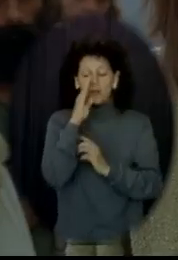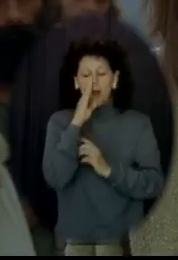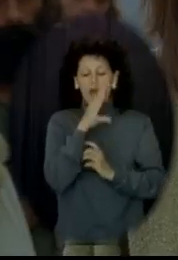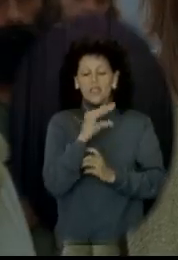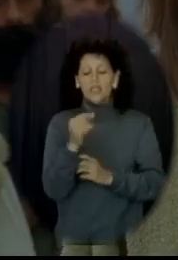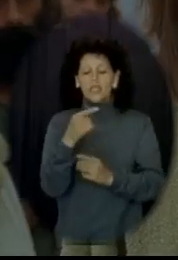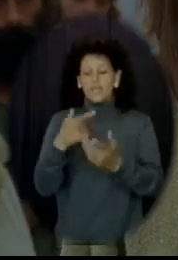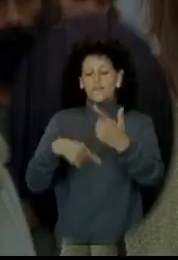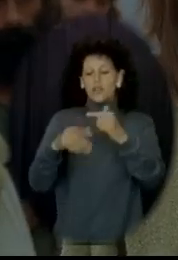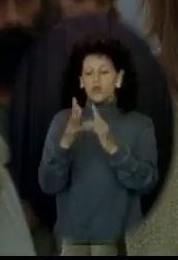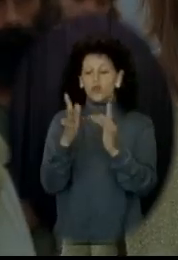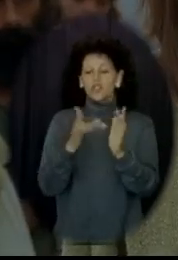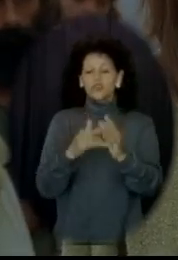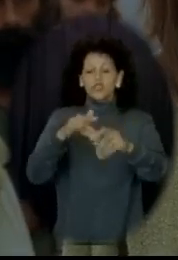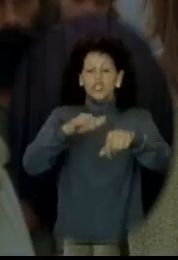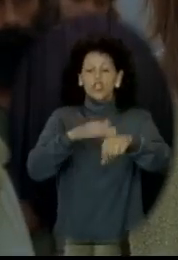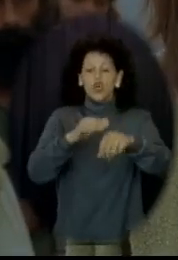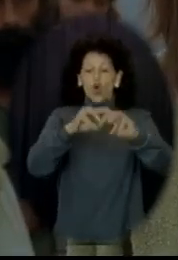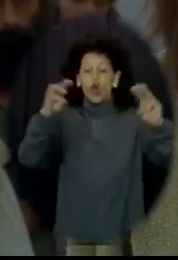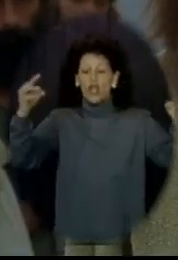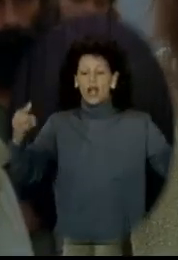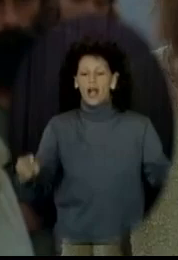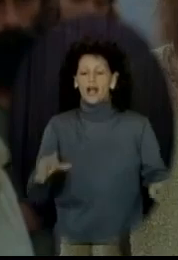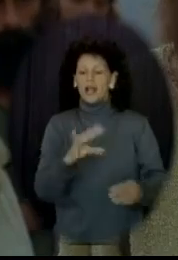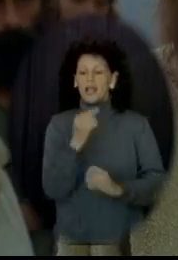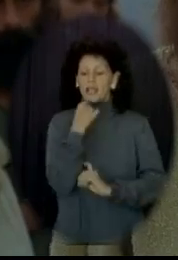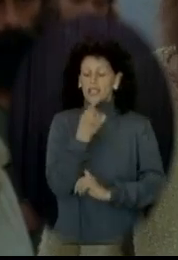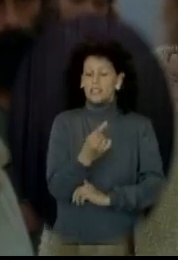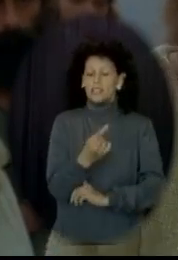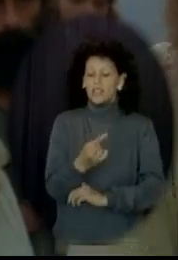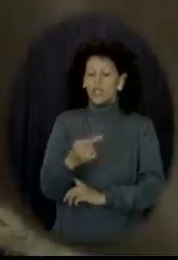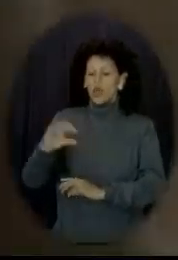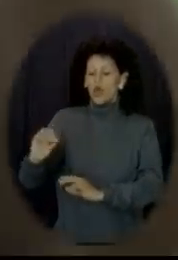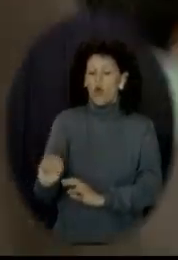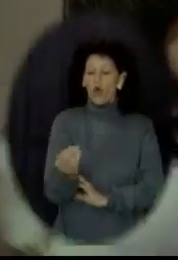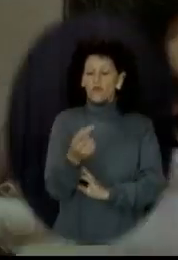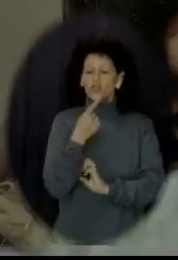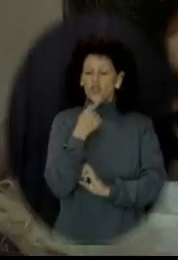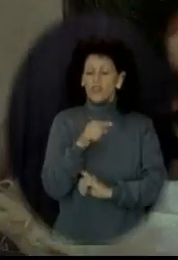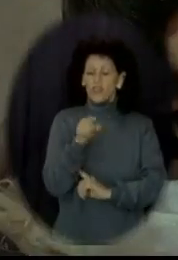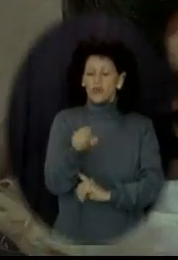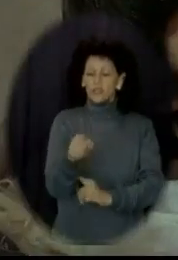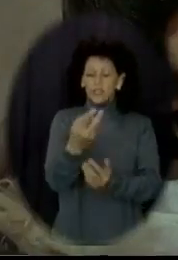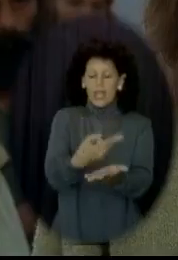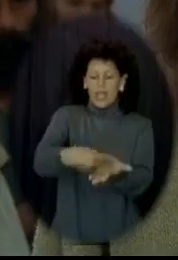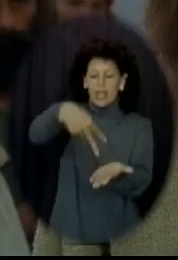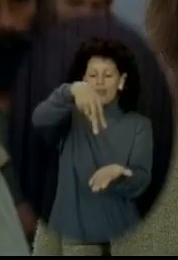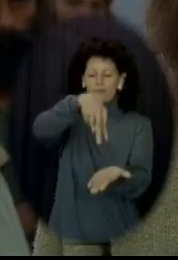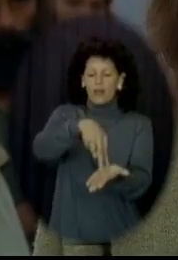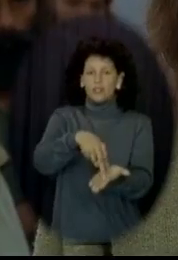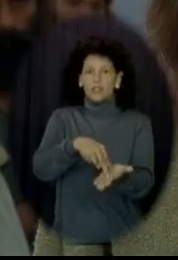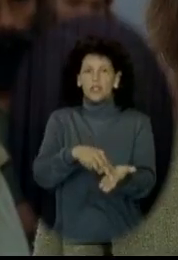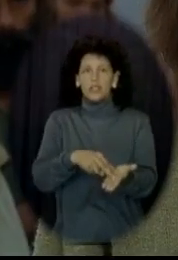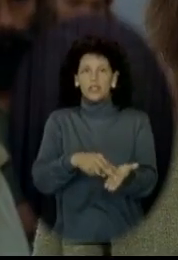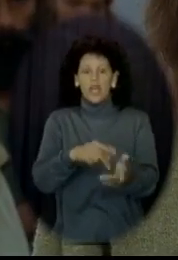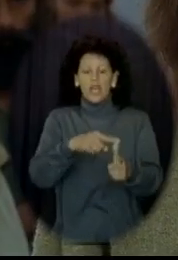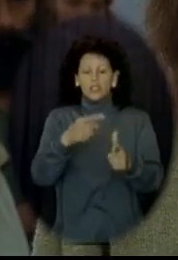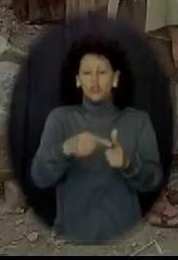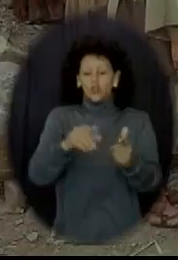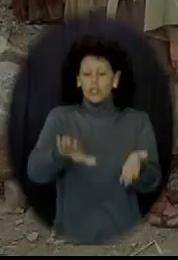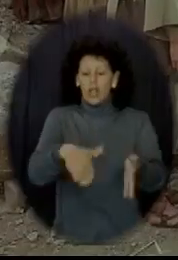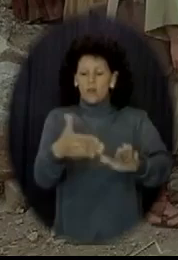Al verla, el Señor tuvo compasión de ella. Tocó la camilla y dijo: joven, a ti te